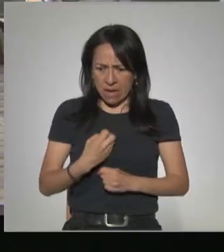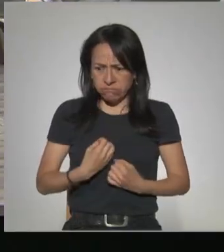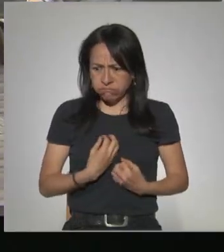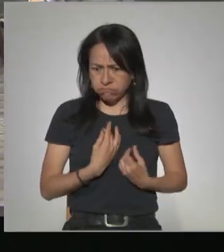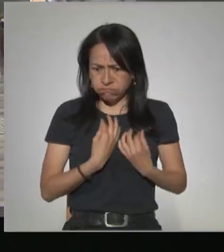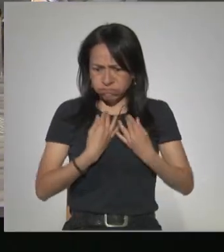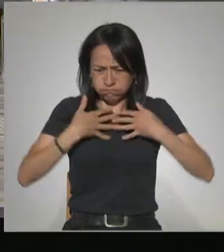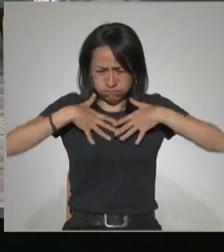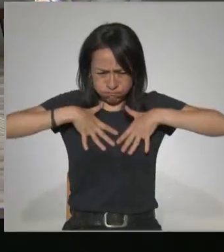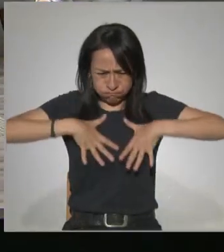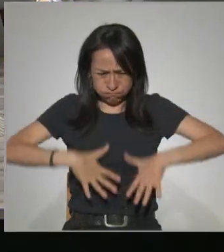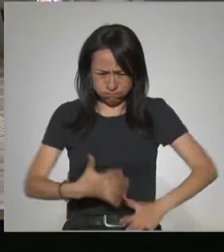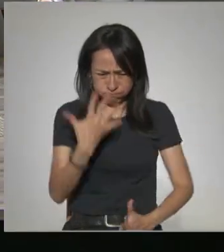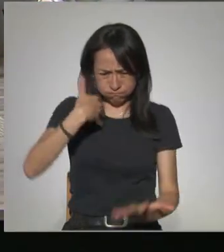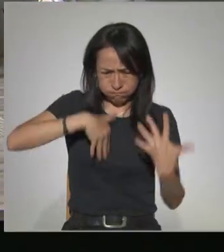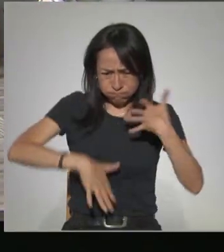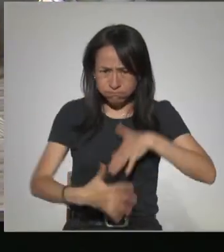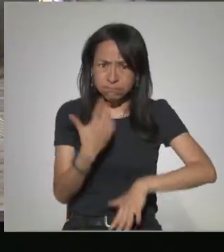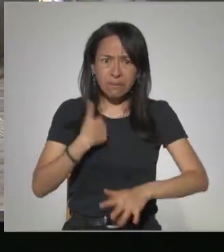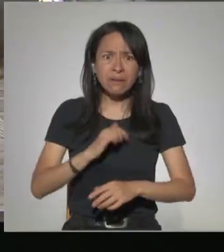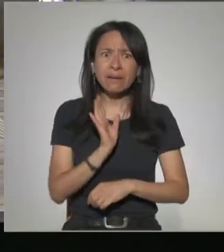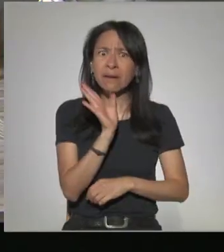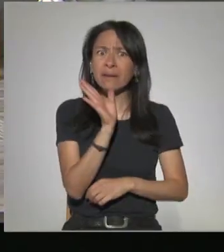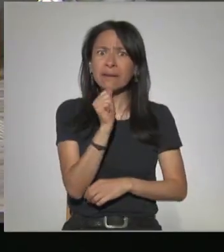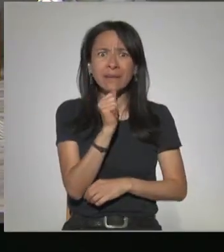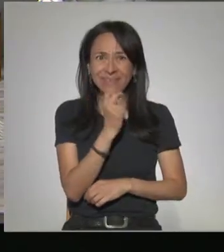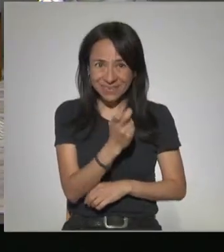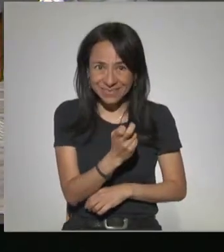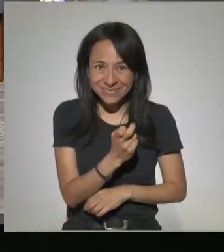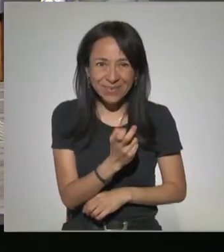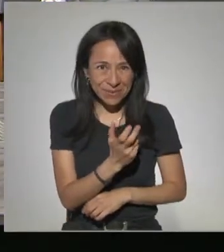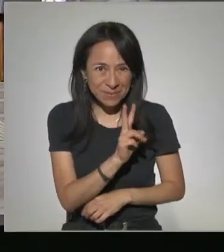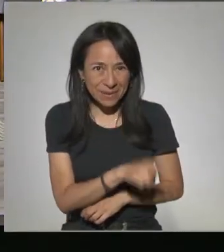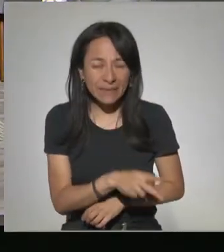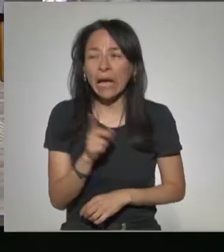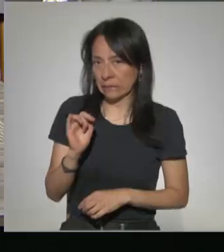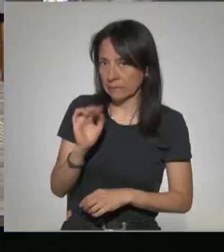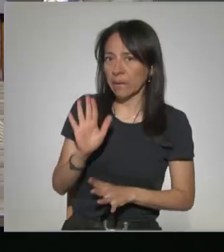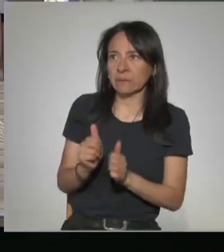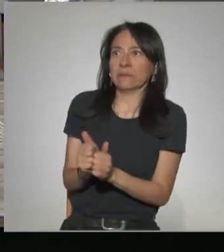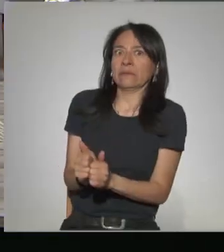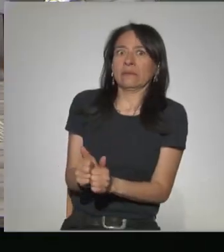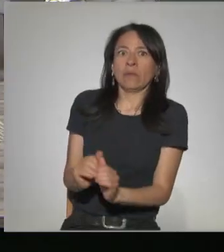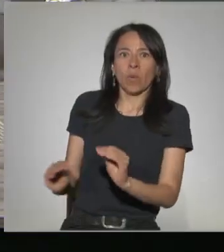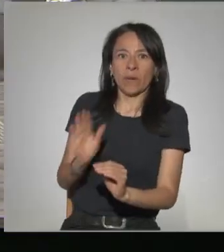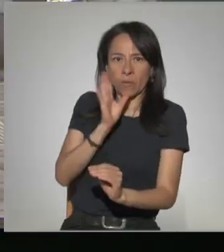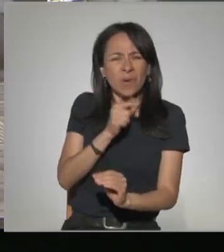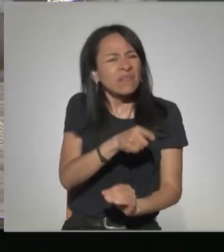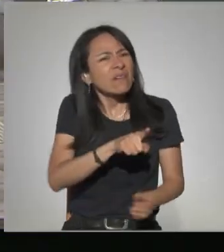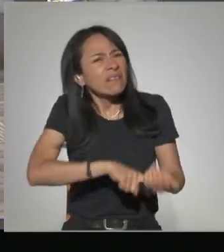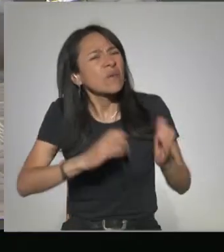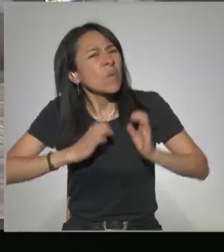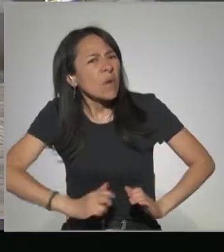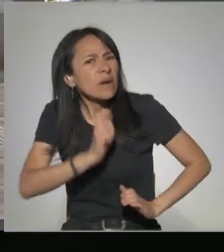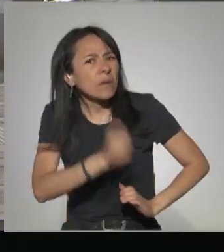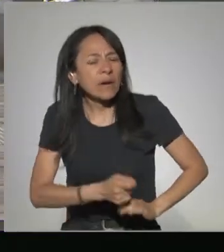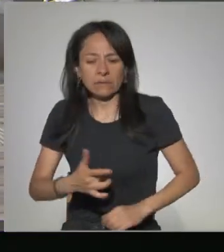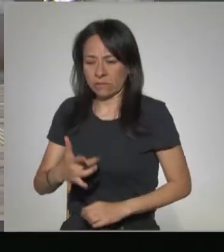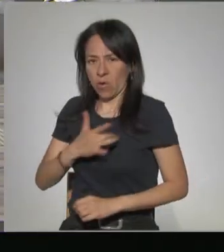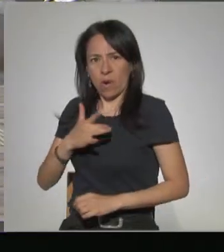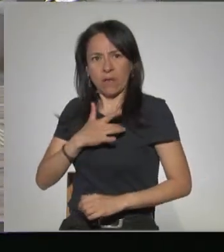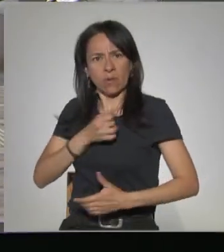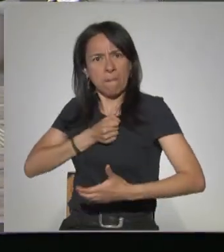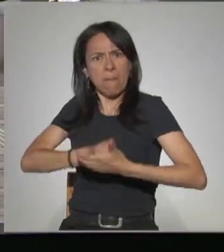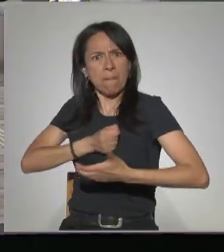sería la paralización. Ok, claro. ¿en el cuerpo qué siento? En el cuerpo siento taquicardia, siento que aumenta el ritmo